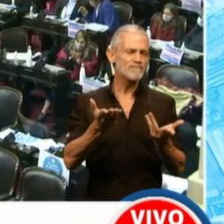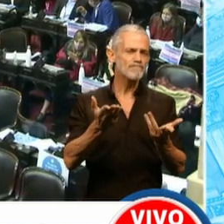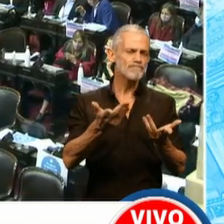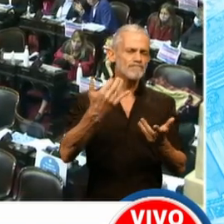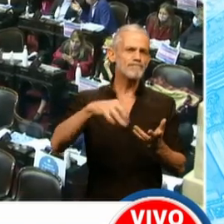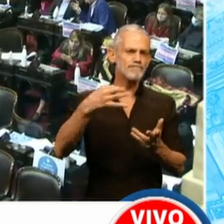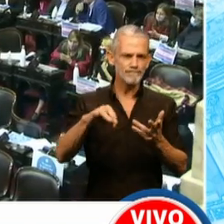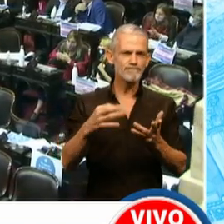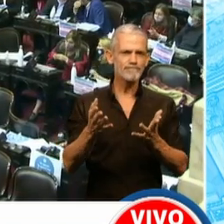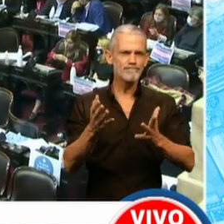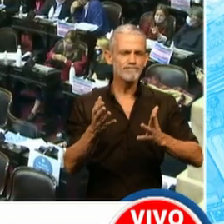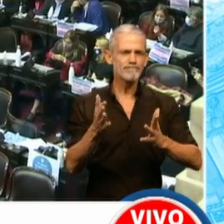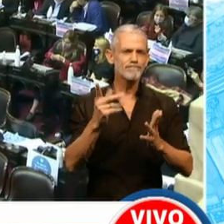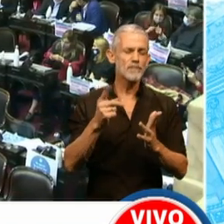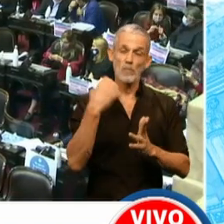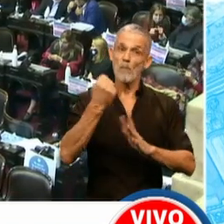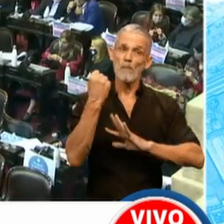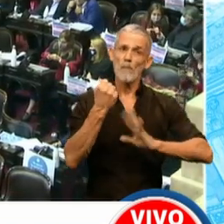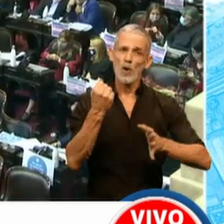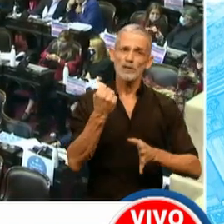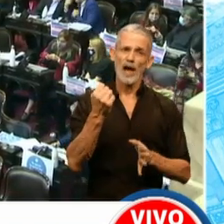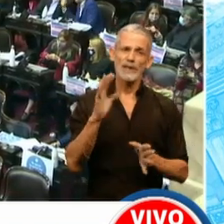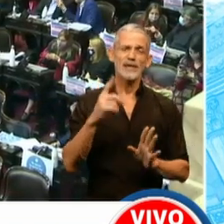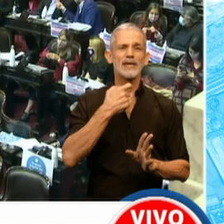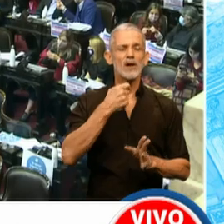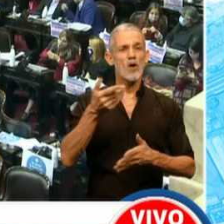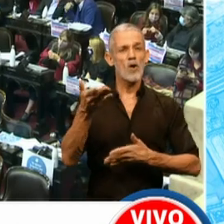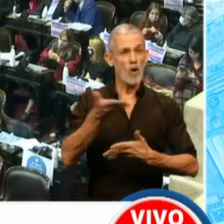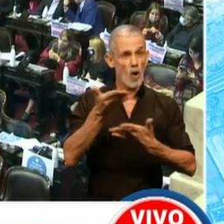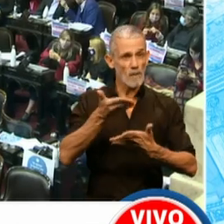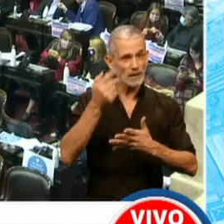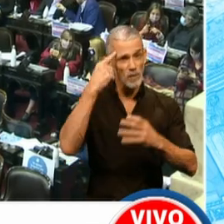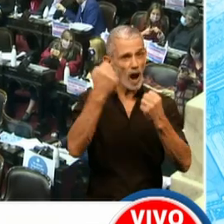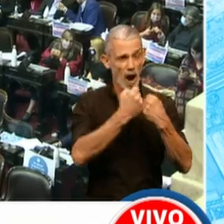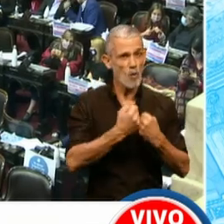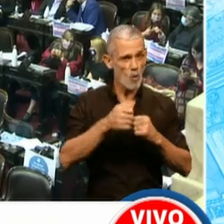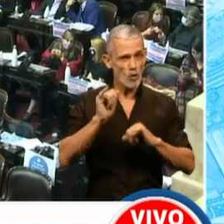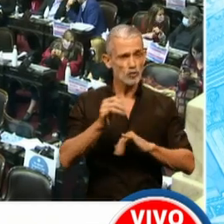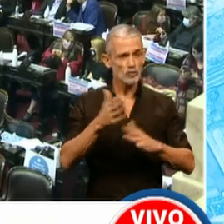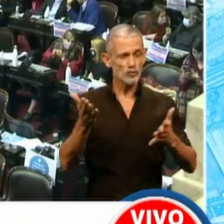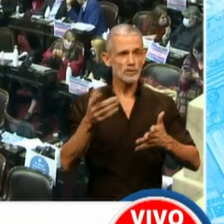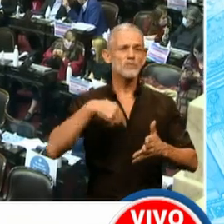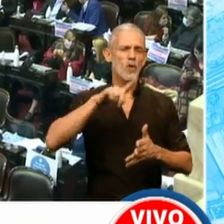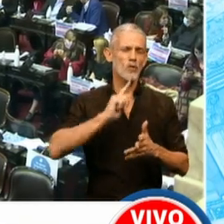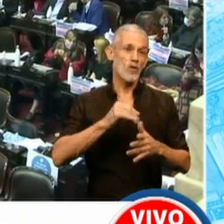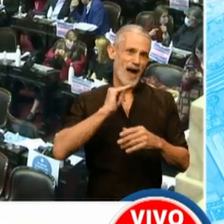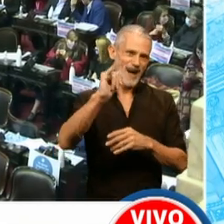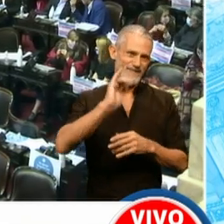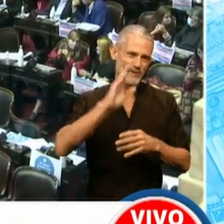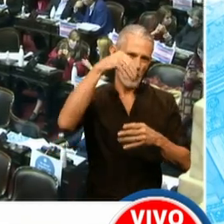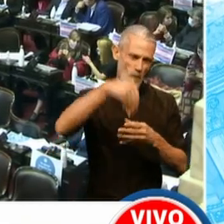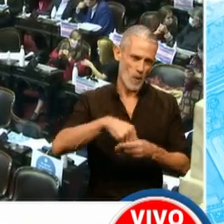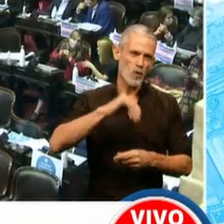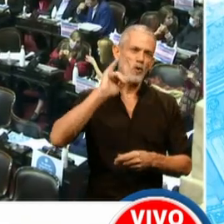absolutamente importante y lo compartimos absolutamente por lo tanto adelante ya